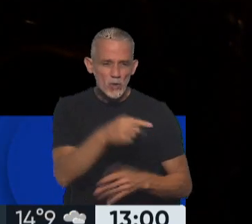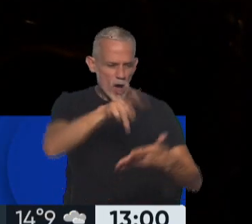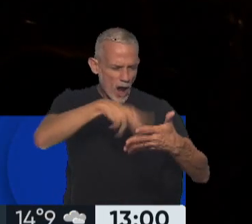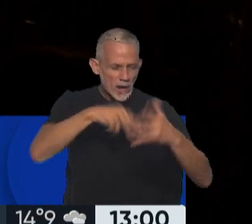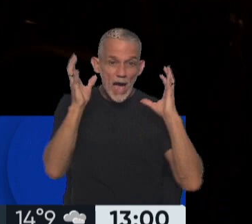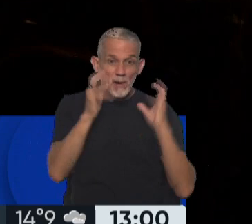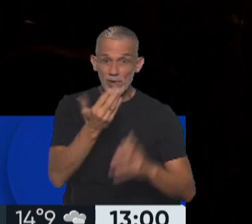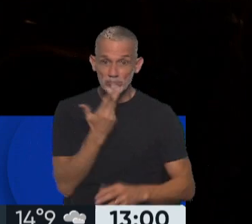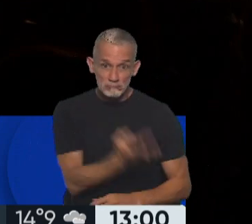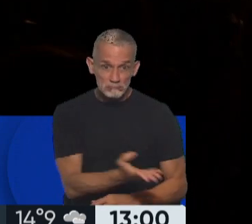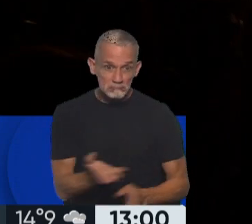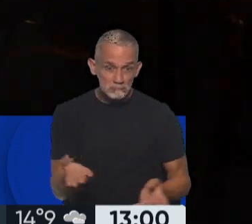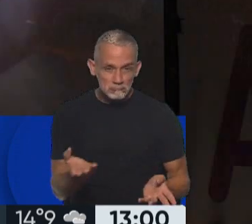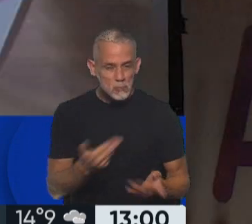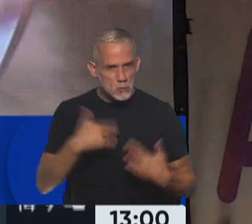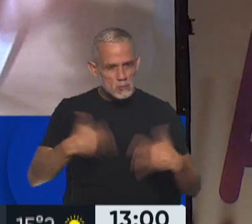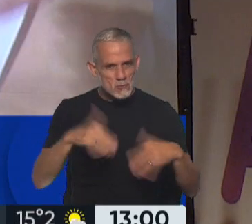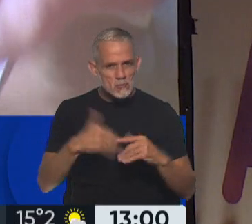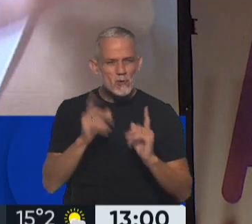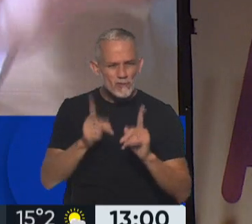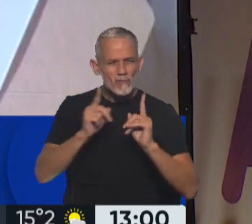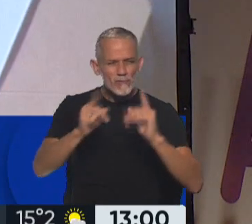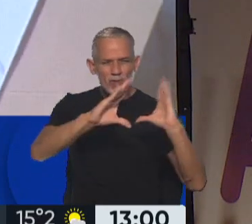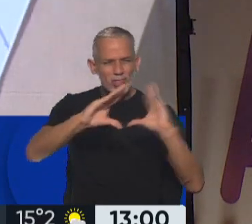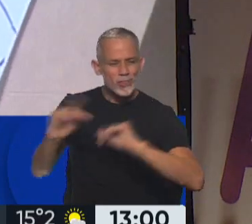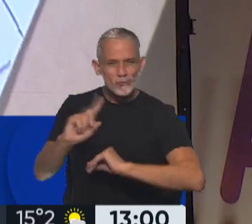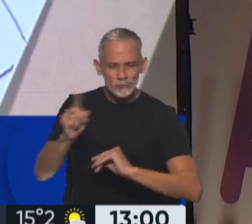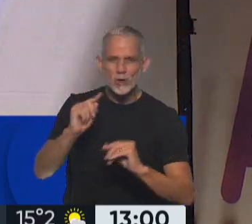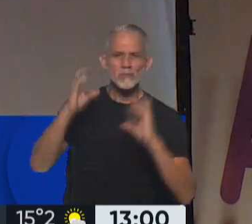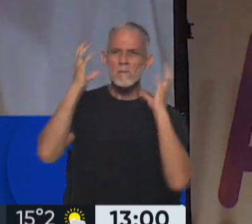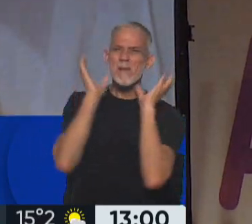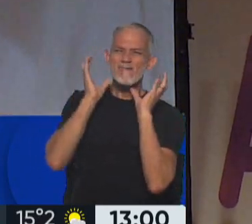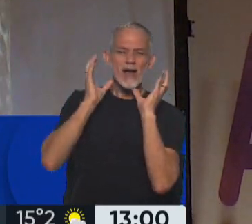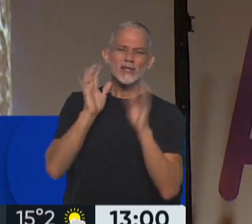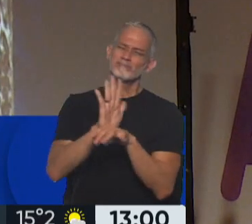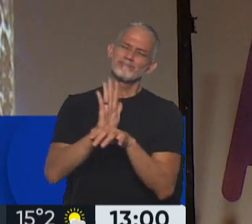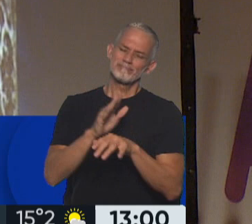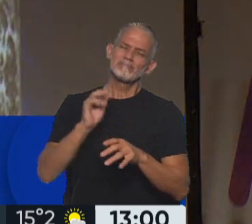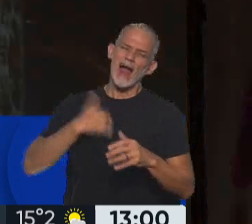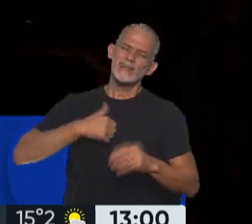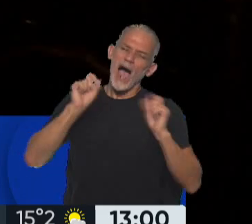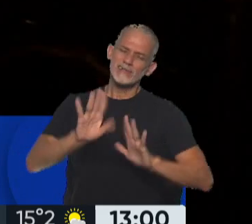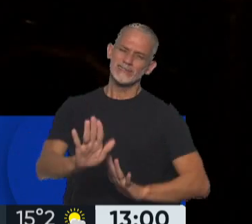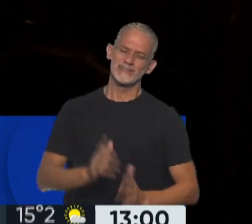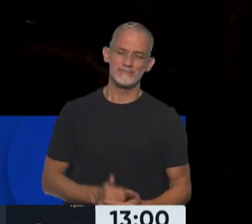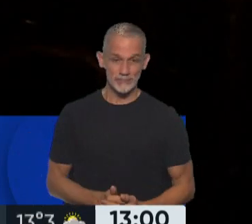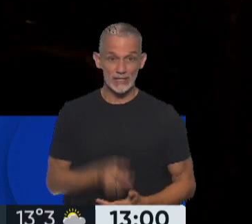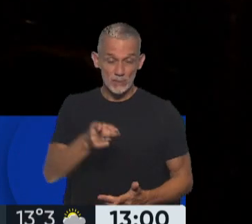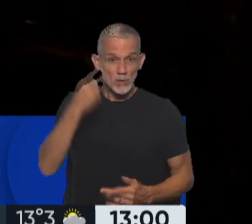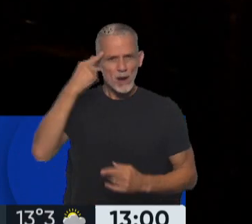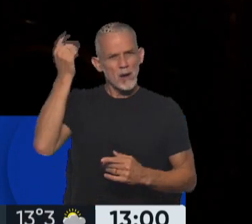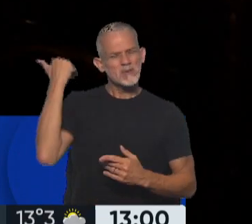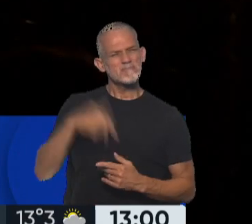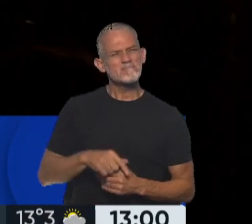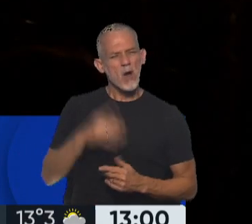Mafalda, le guste Mafalda y se siga leyendo, así que es un personaje que nos define muchísimo, ¿no? Vos dijiste que te la imaginabas